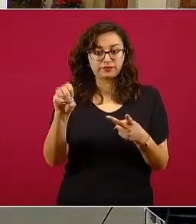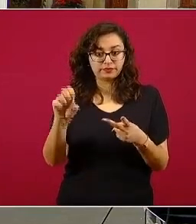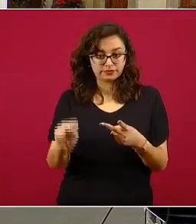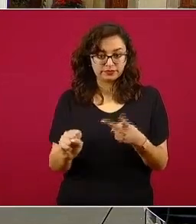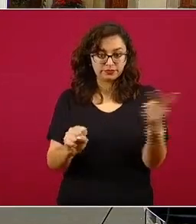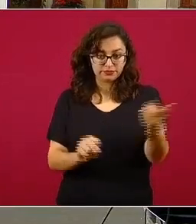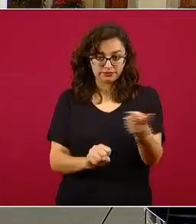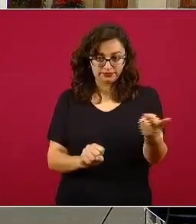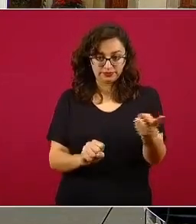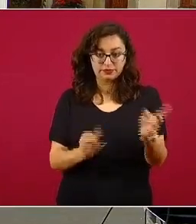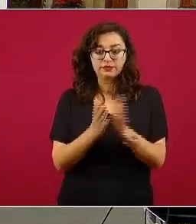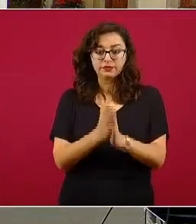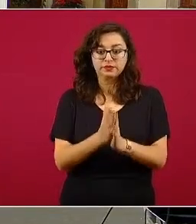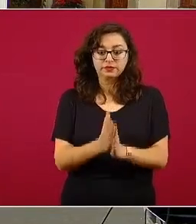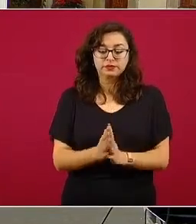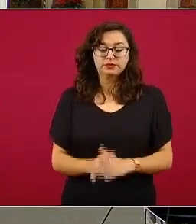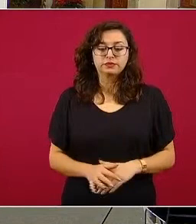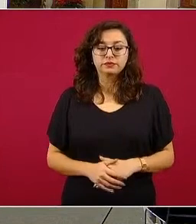favor.